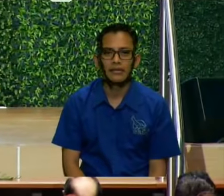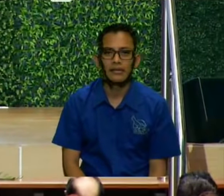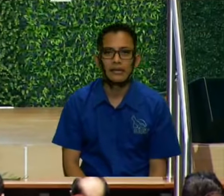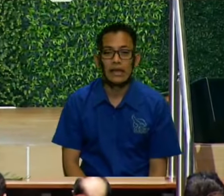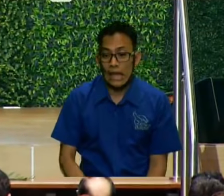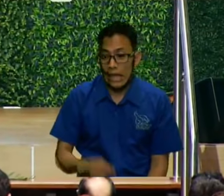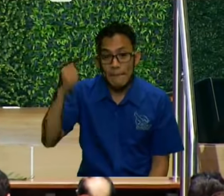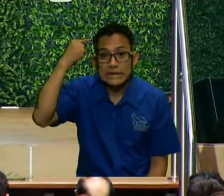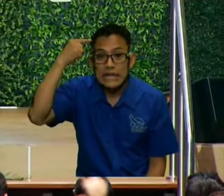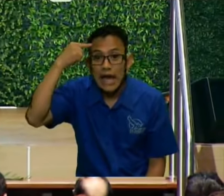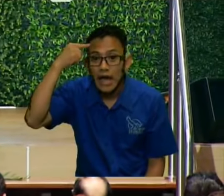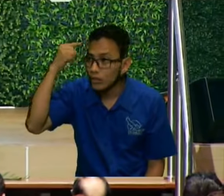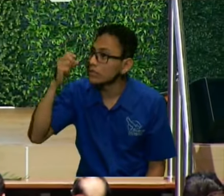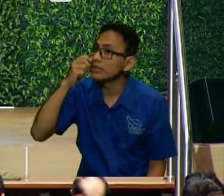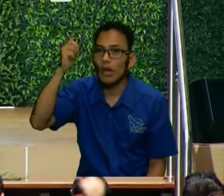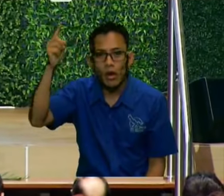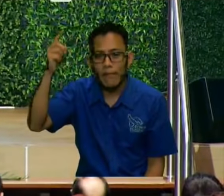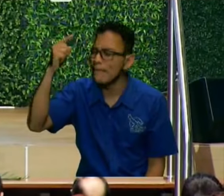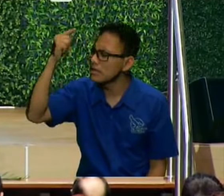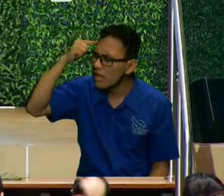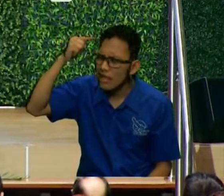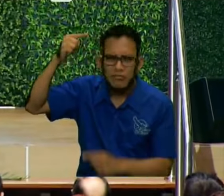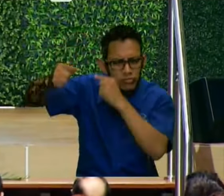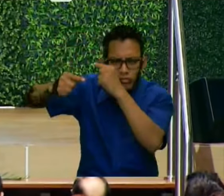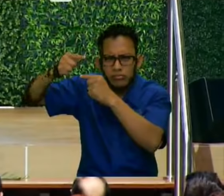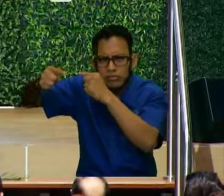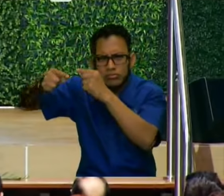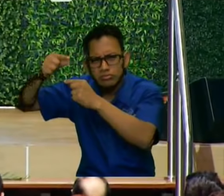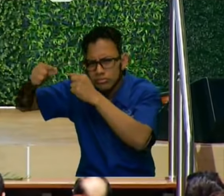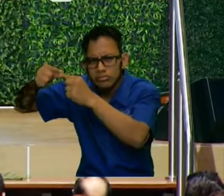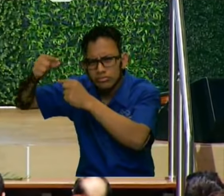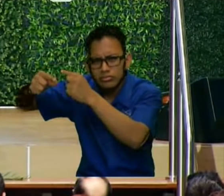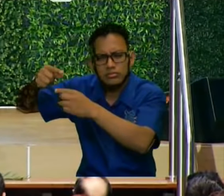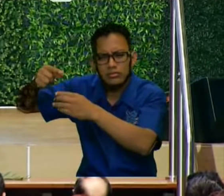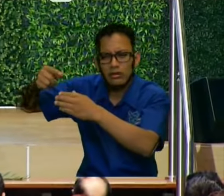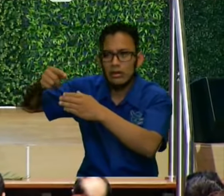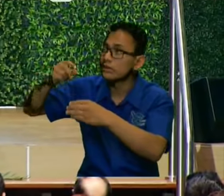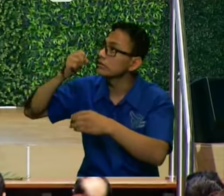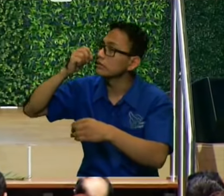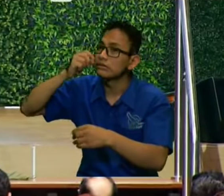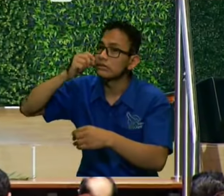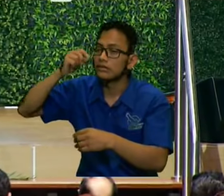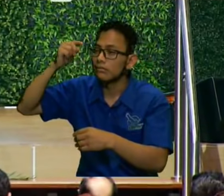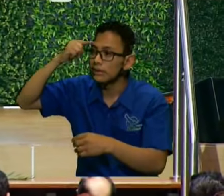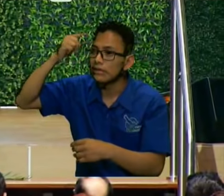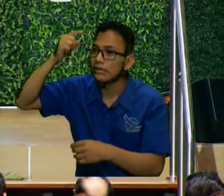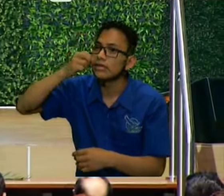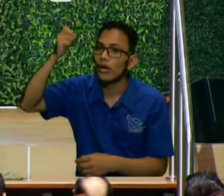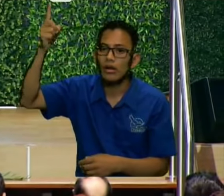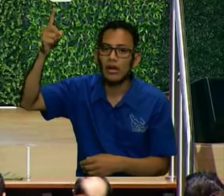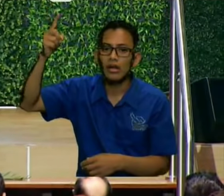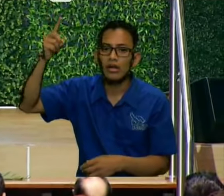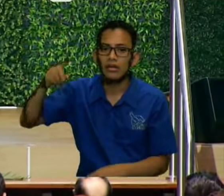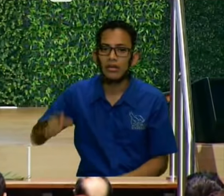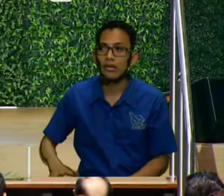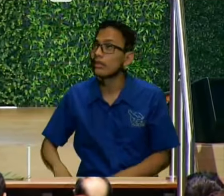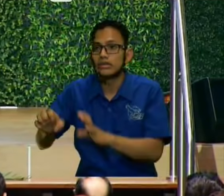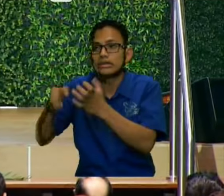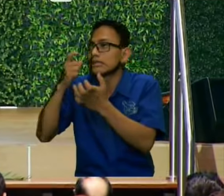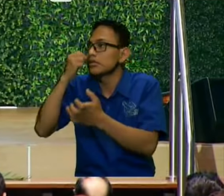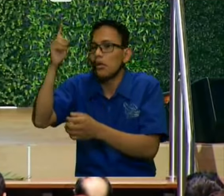Pero está pensando en el Señor, está pensando en el Señor, pensando en el Señor, pensando en el Señor. Y el Señor dice, guardarás en completa paz. Completa,